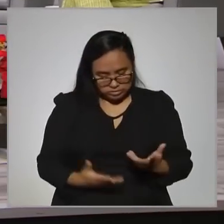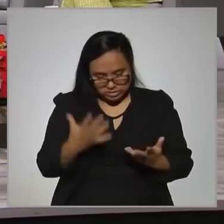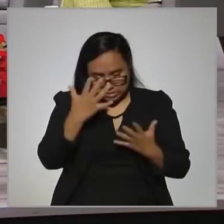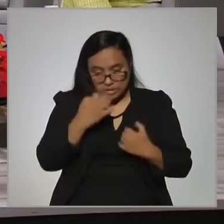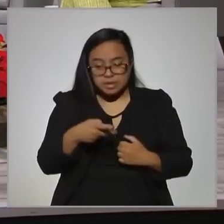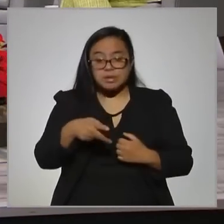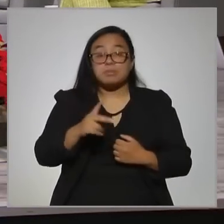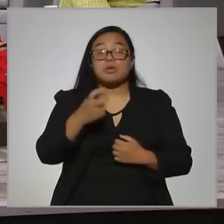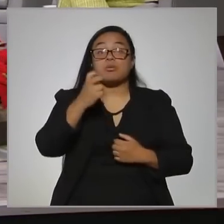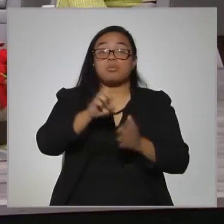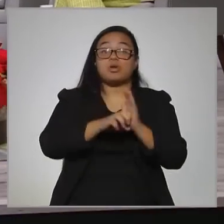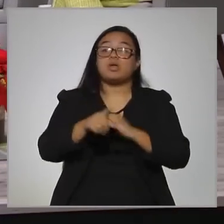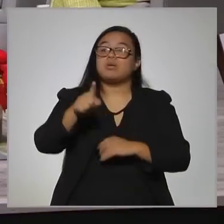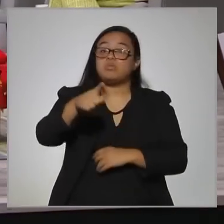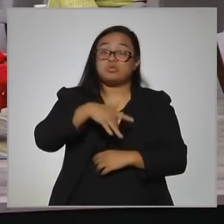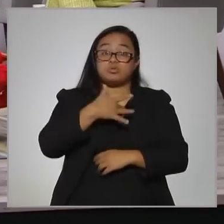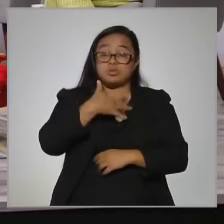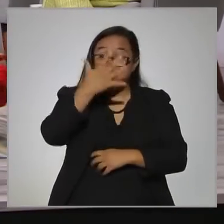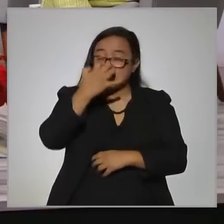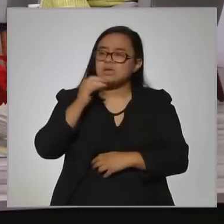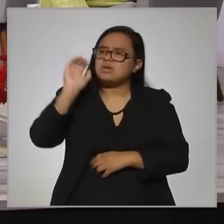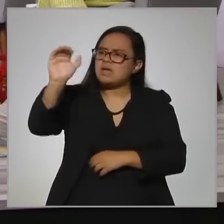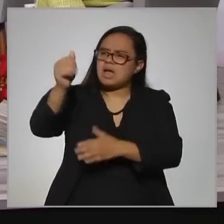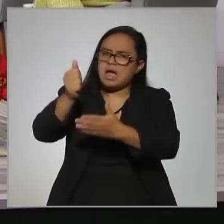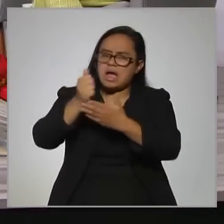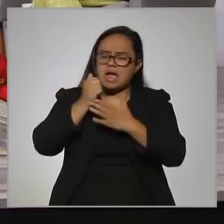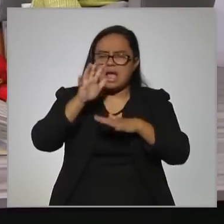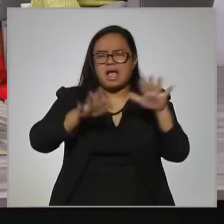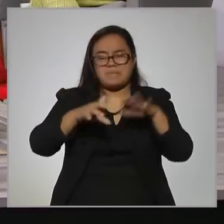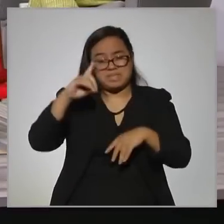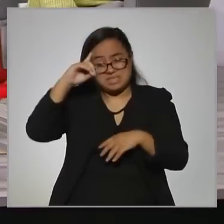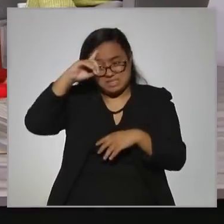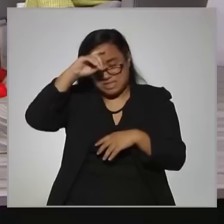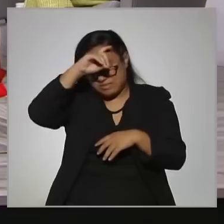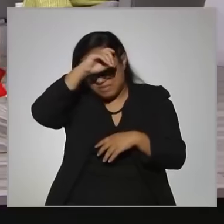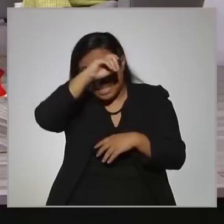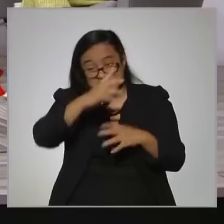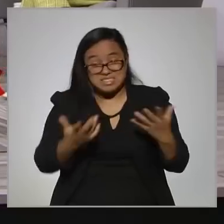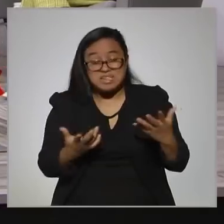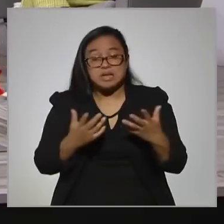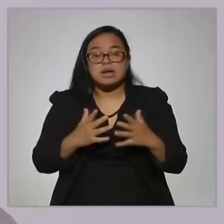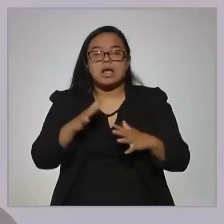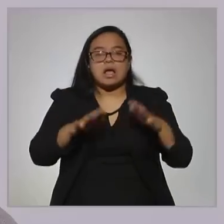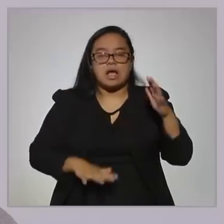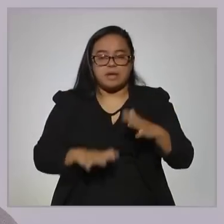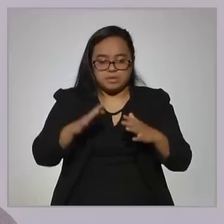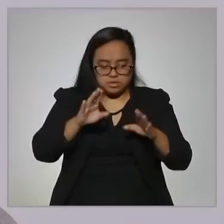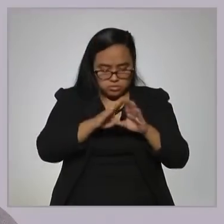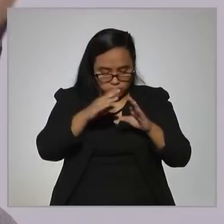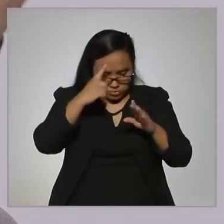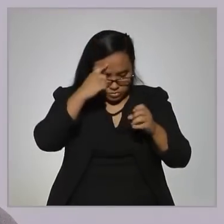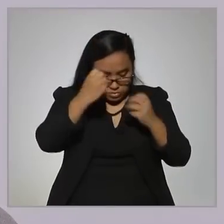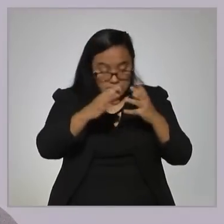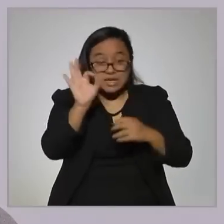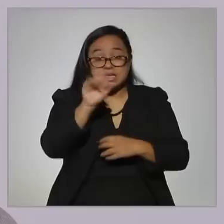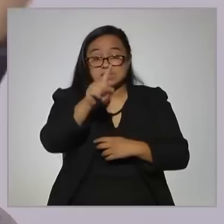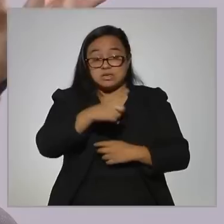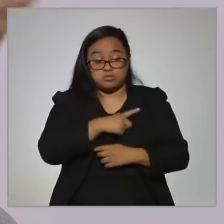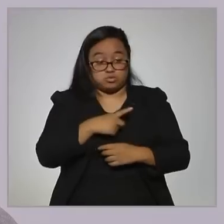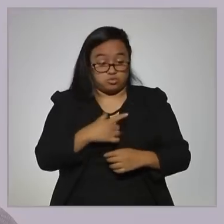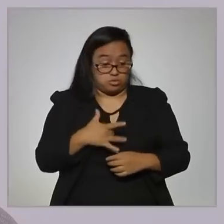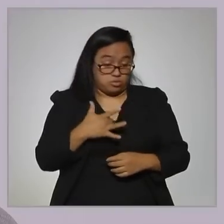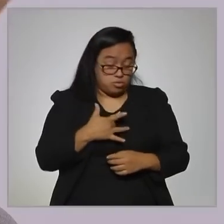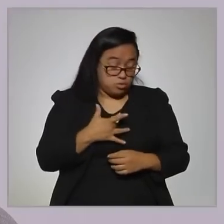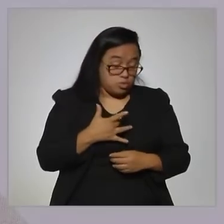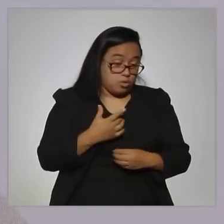a pedir ayuda. Hay cosas muy duras, hay circunstancias muy difíciles. A veces cuando estás metido en tu mundo, si vives solo o hay mucha